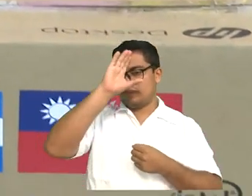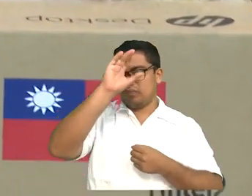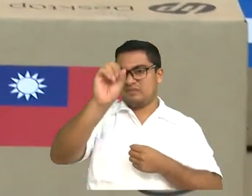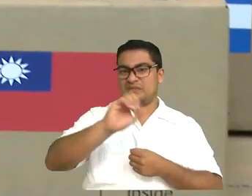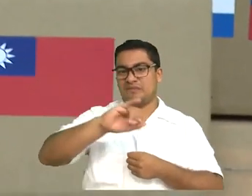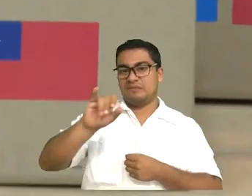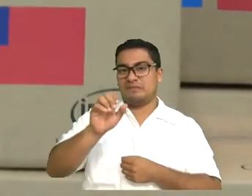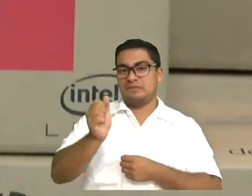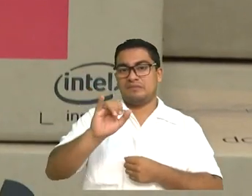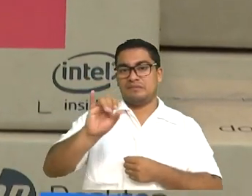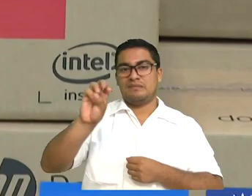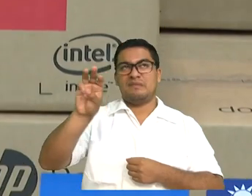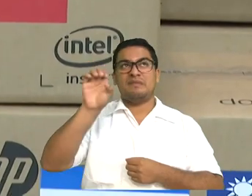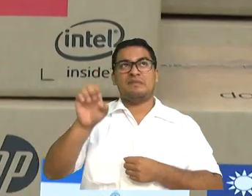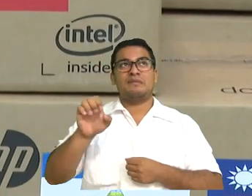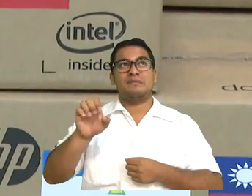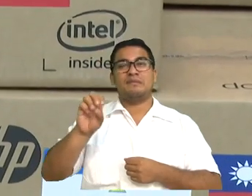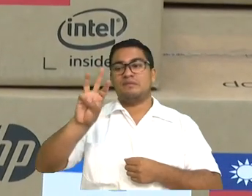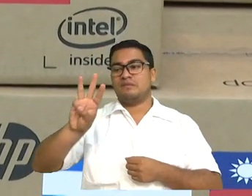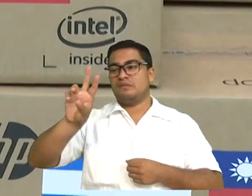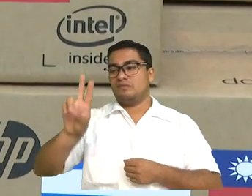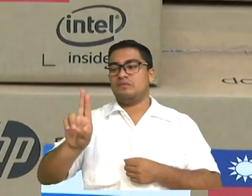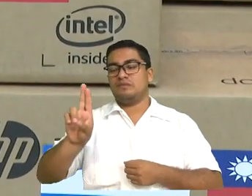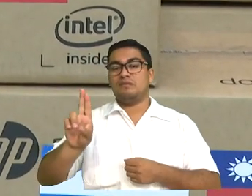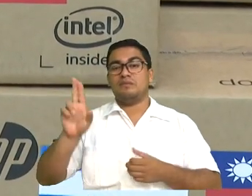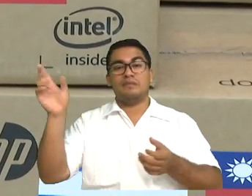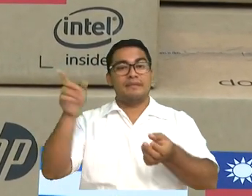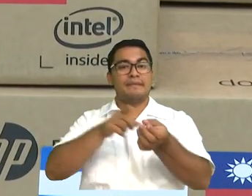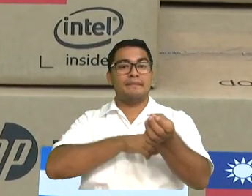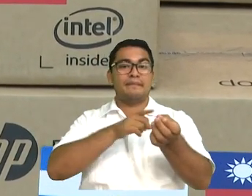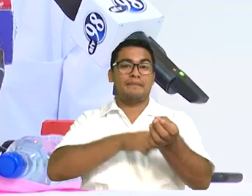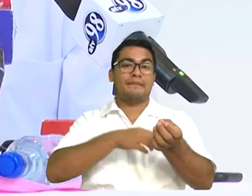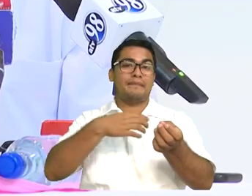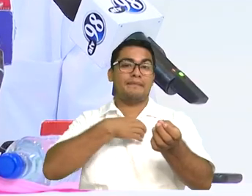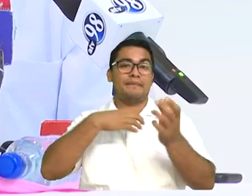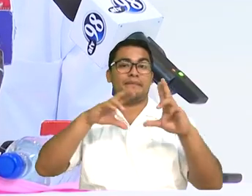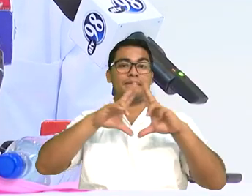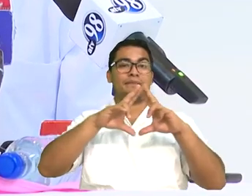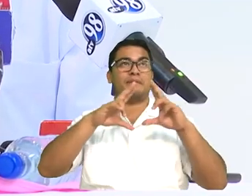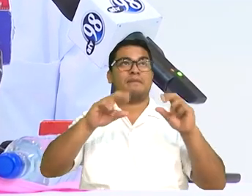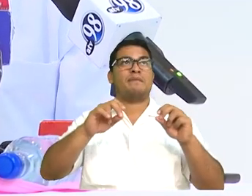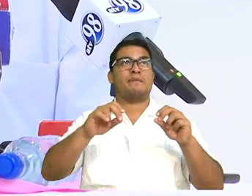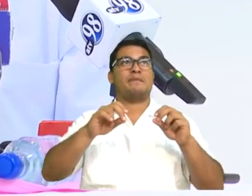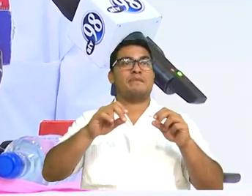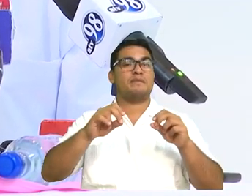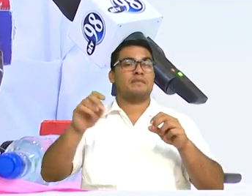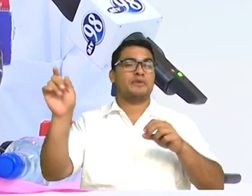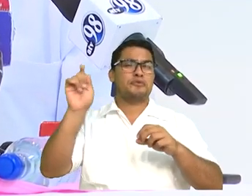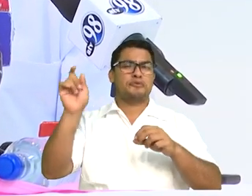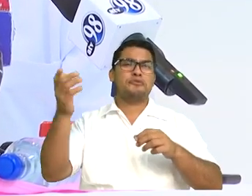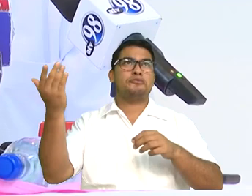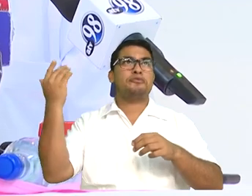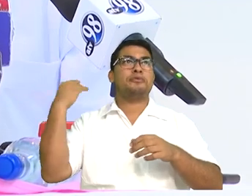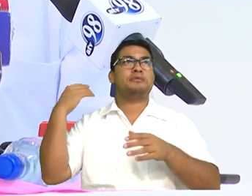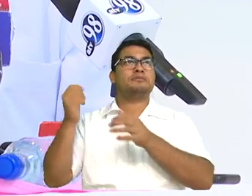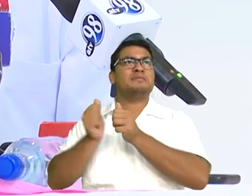que siempre ha sido un hermano de Nicaragua, nos ha acompañado por tanto tiempo